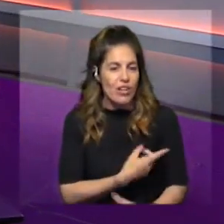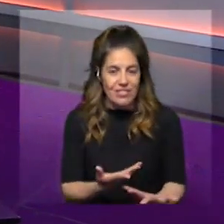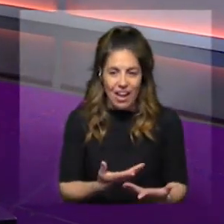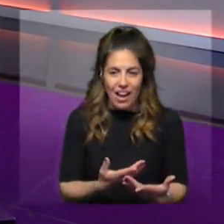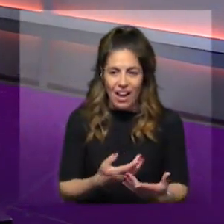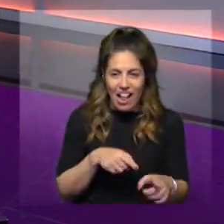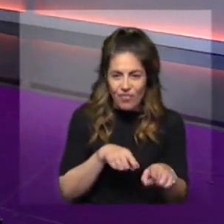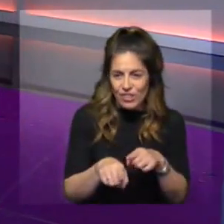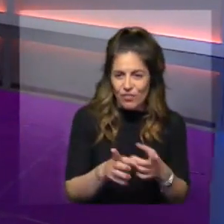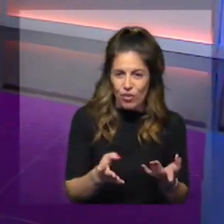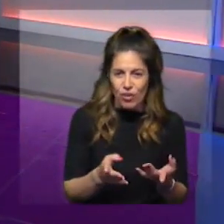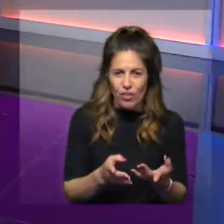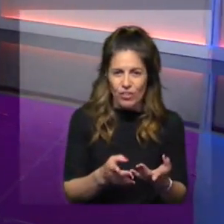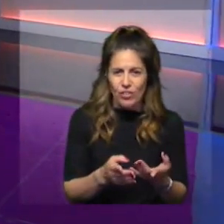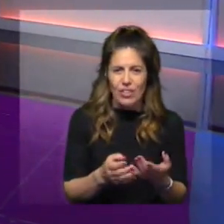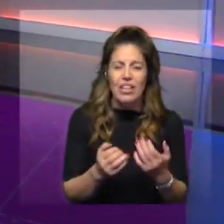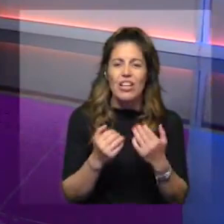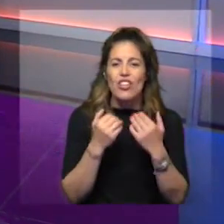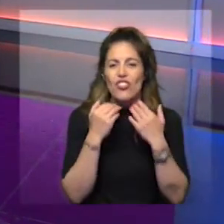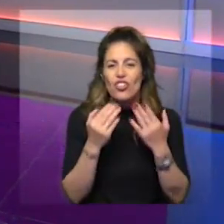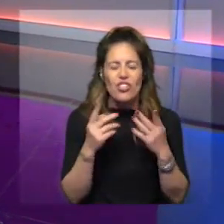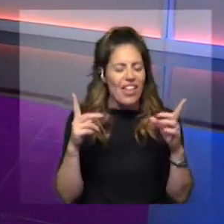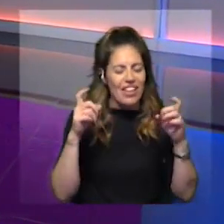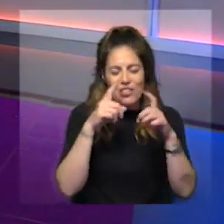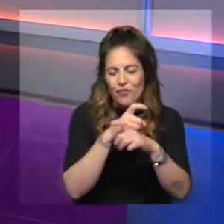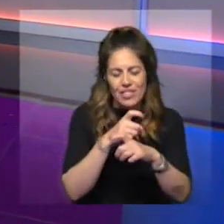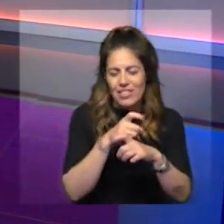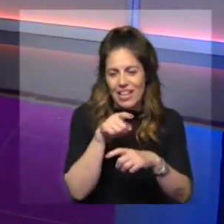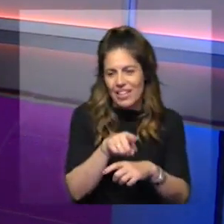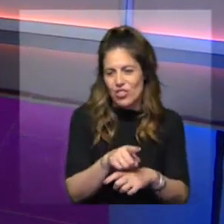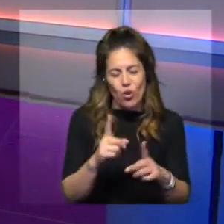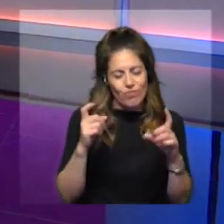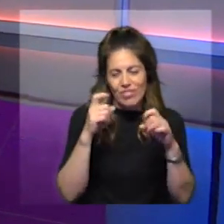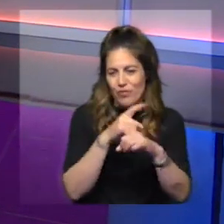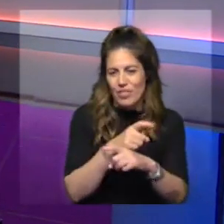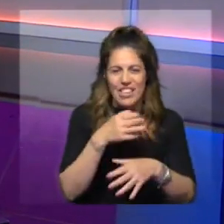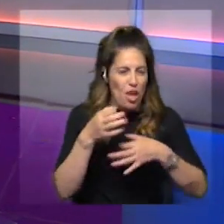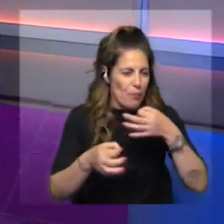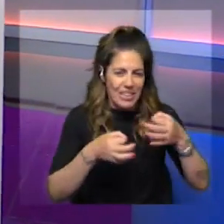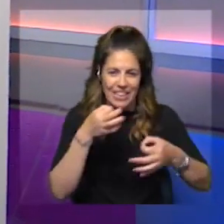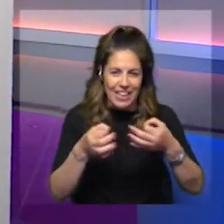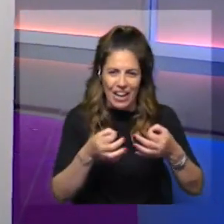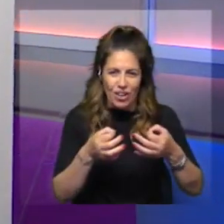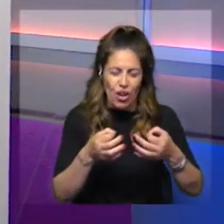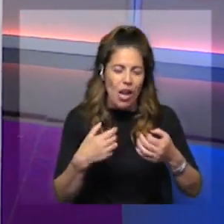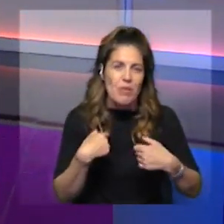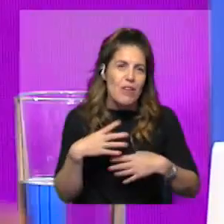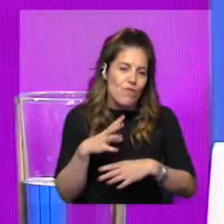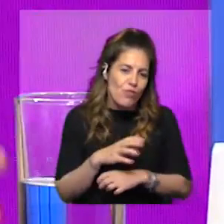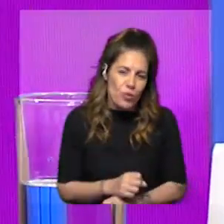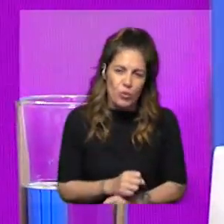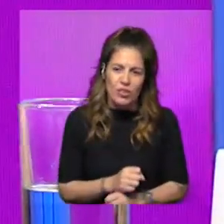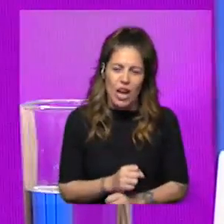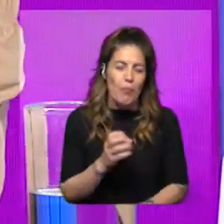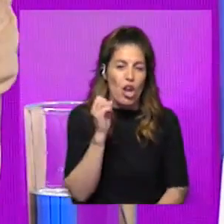Y tal, el tema es que, no sé, es como complicadísimo ese tema. Es un todo un del... Me frustra porque... Eso, te lo